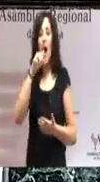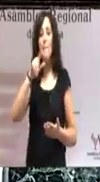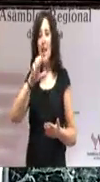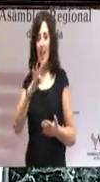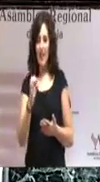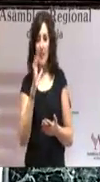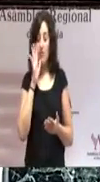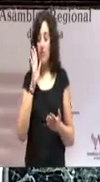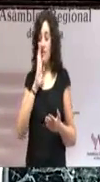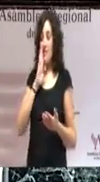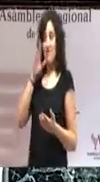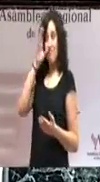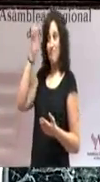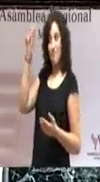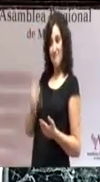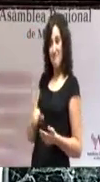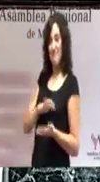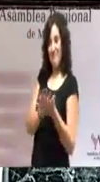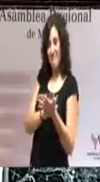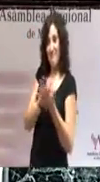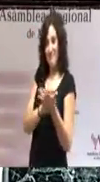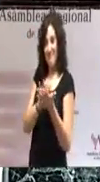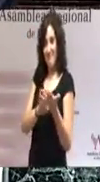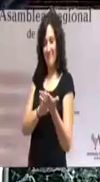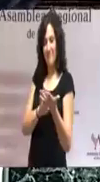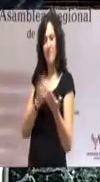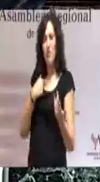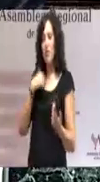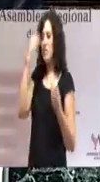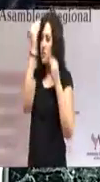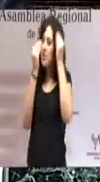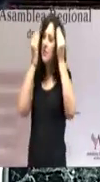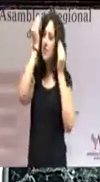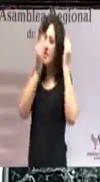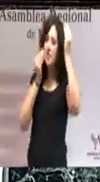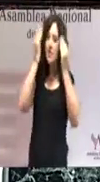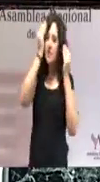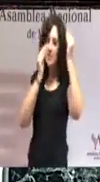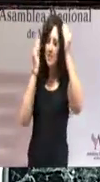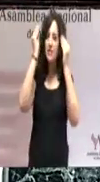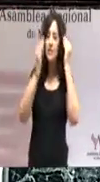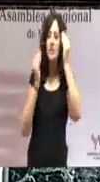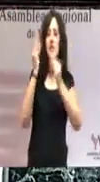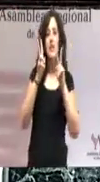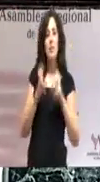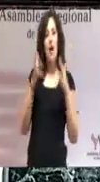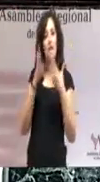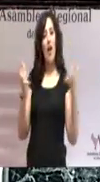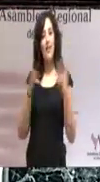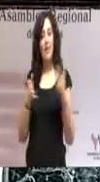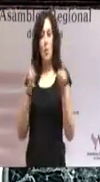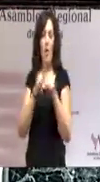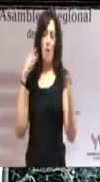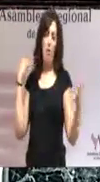Cuando le escucho hablar, no dejo de pensar en una de las múltiples frases